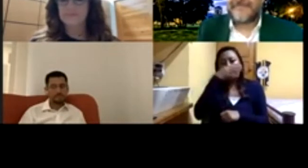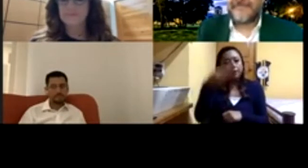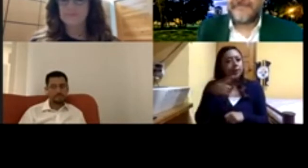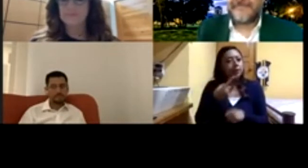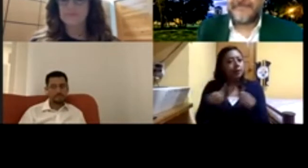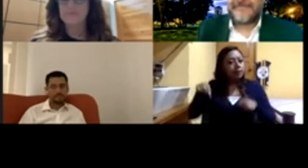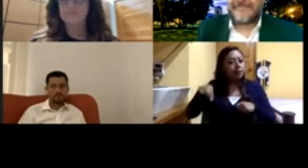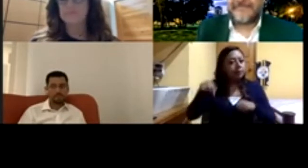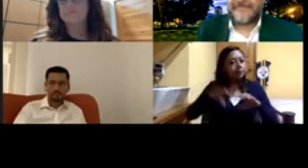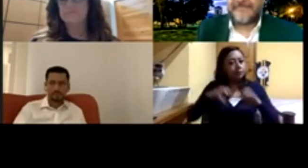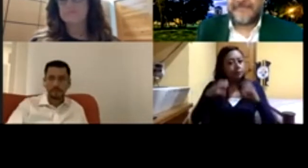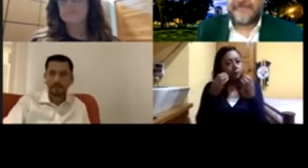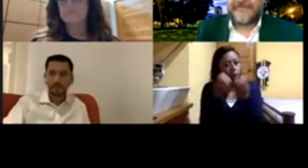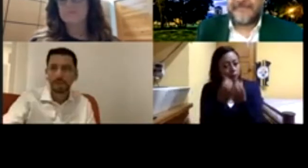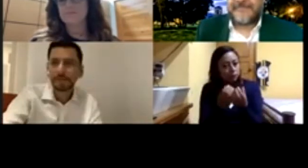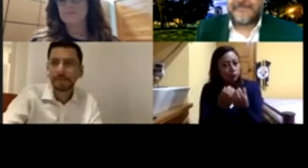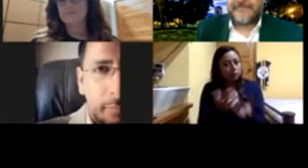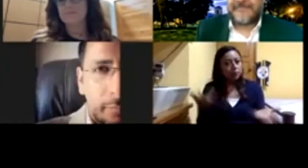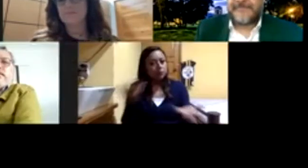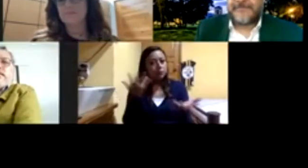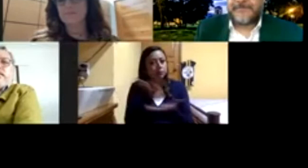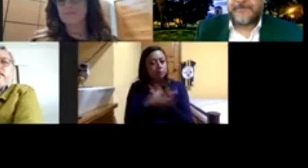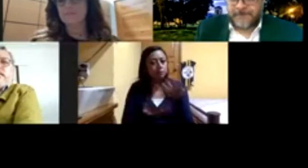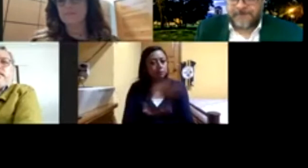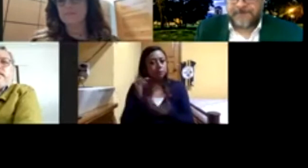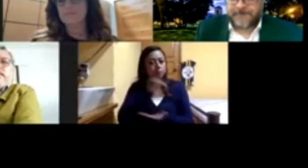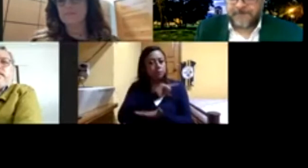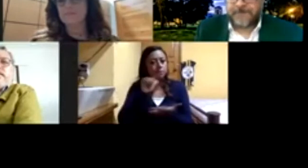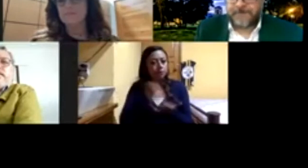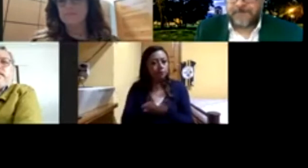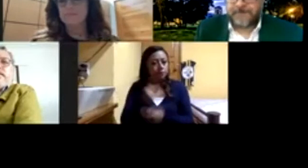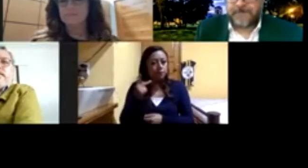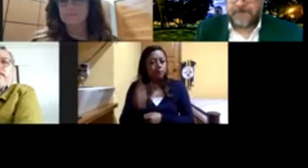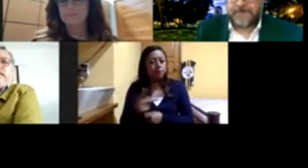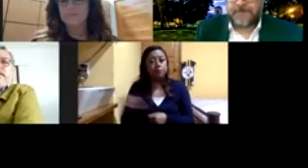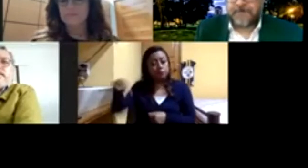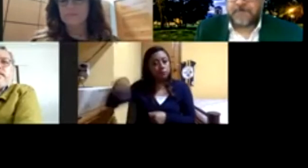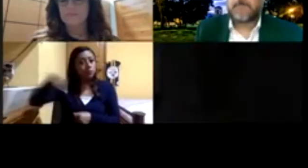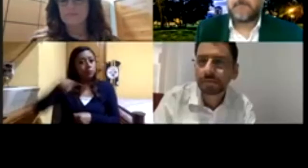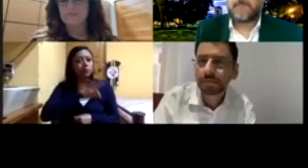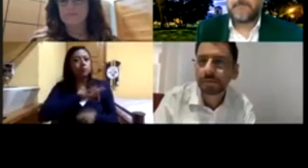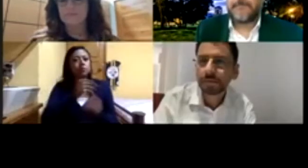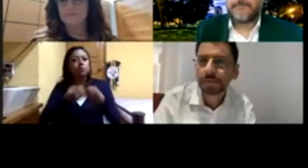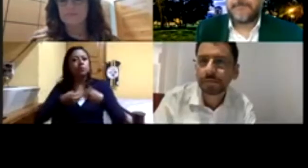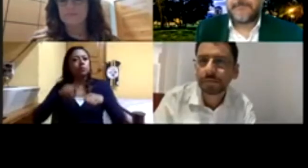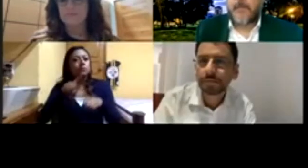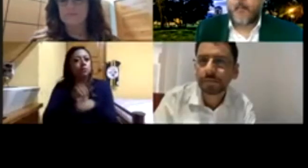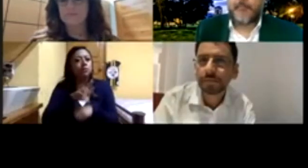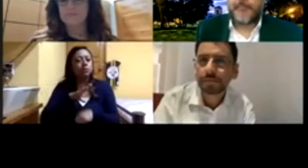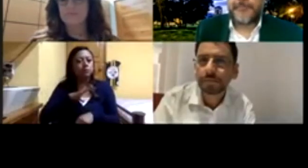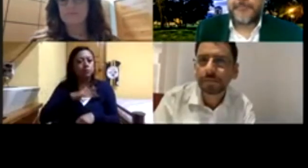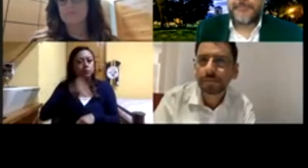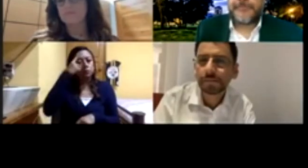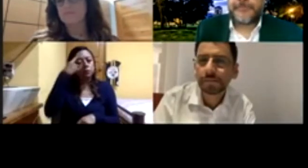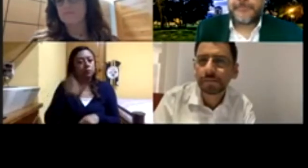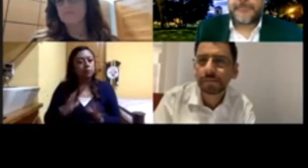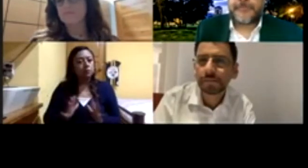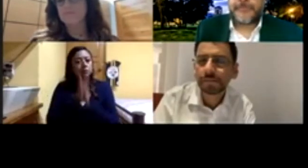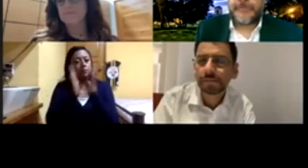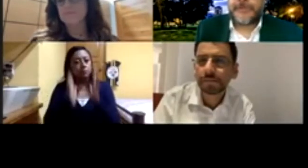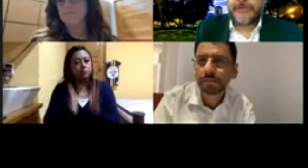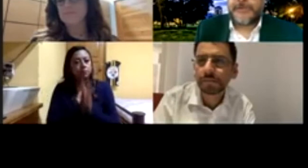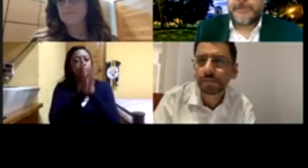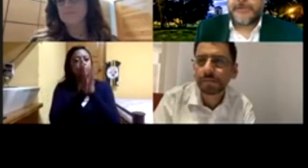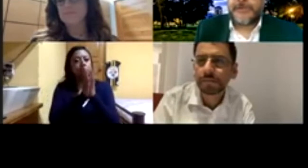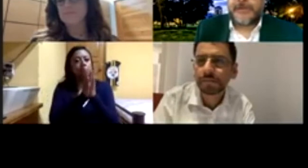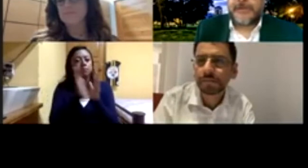México hace sus leyes y que ellos pueden tener la oportunidad para poder participar en ellas y no